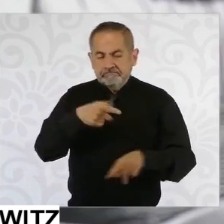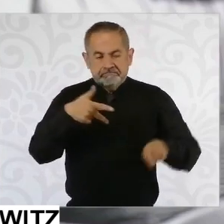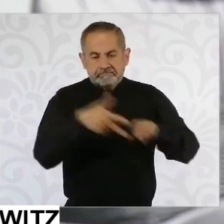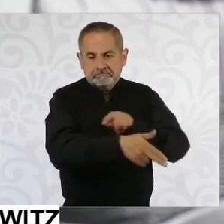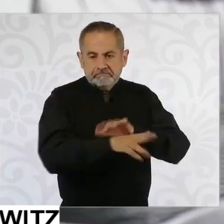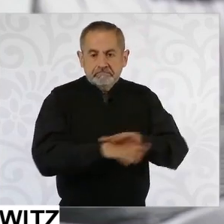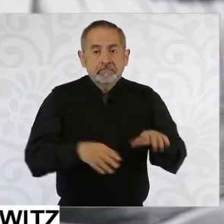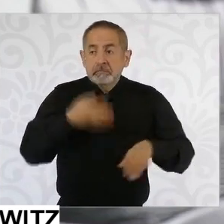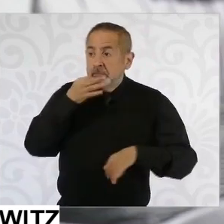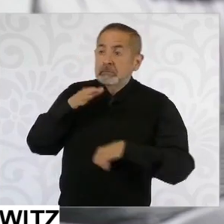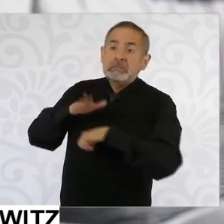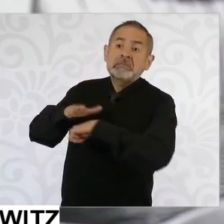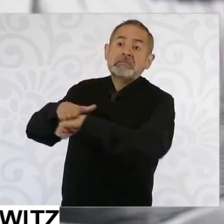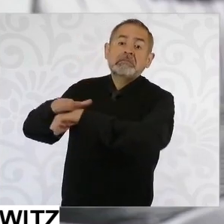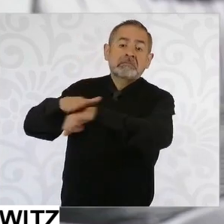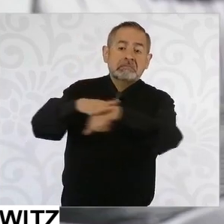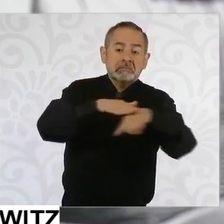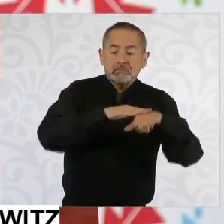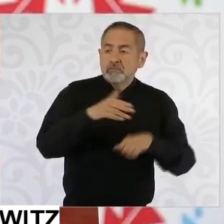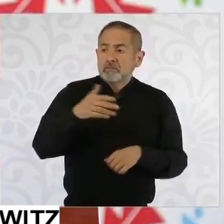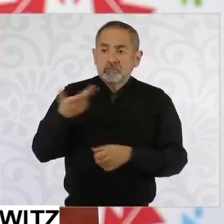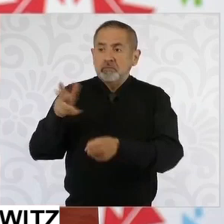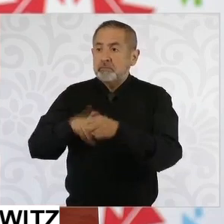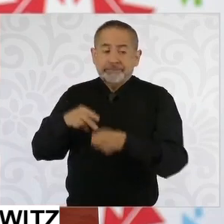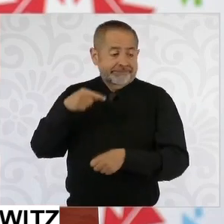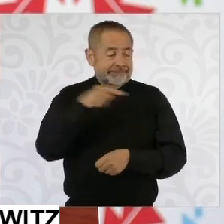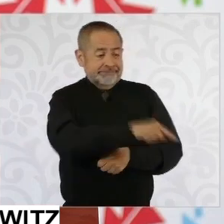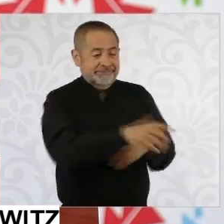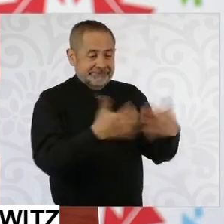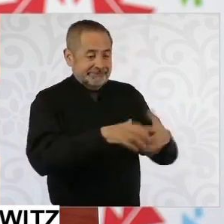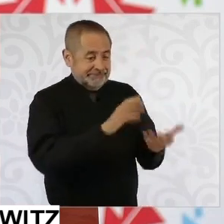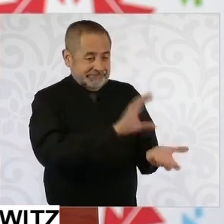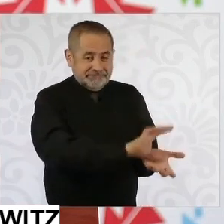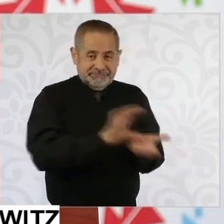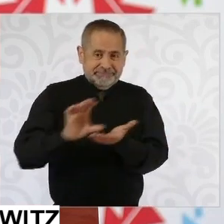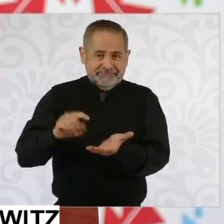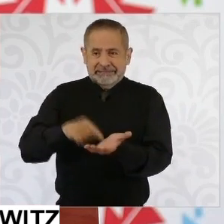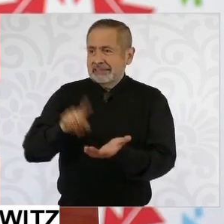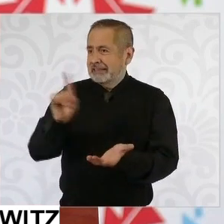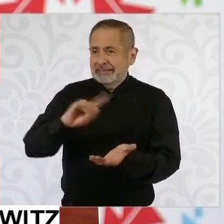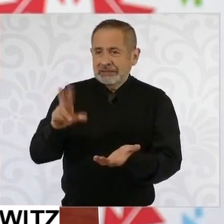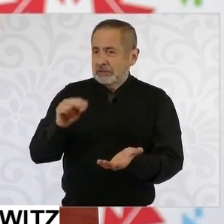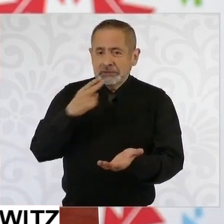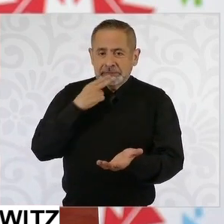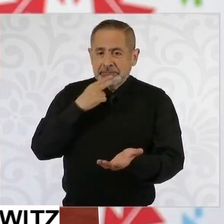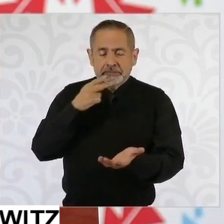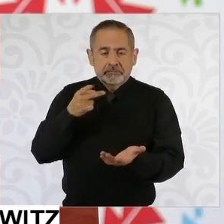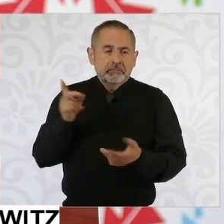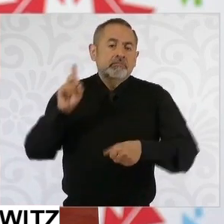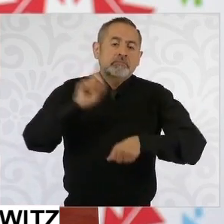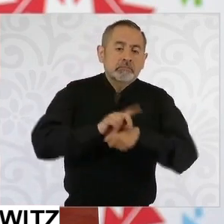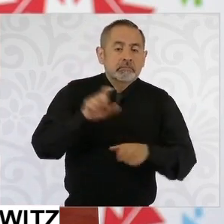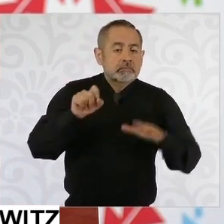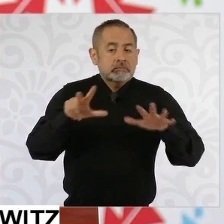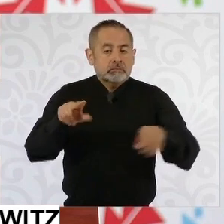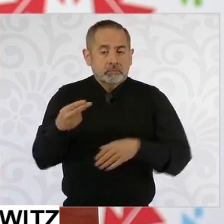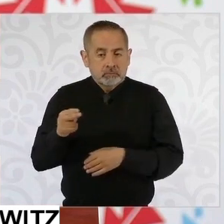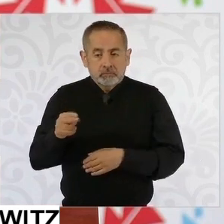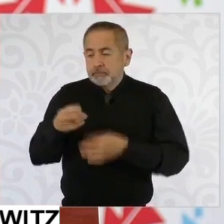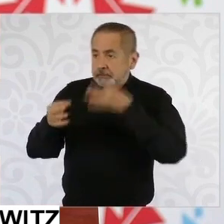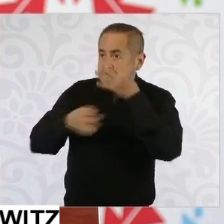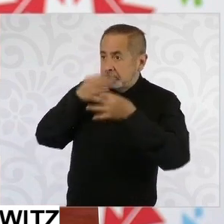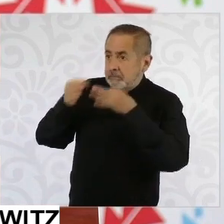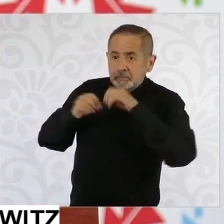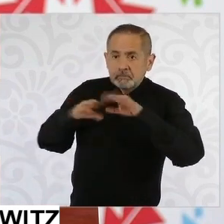Red Hospitalaria de Vigilancia Epidemiológica el día 28 de noviembre para poder dar seguimiento y tratar